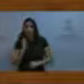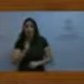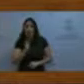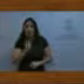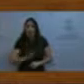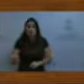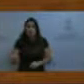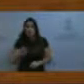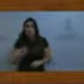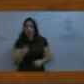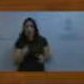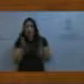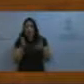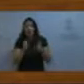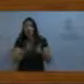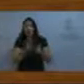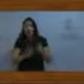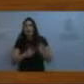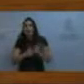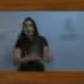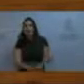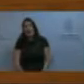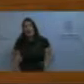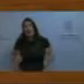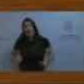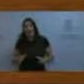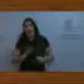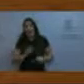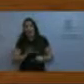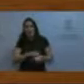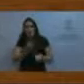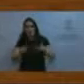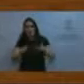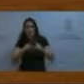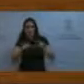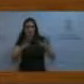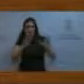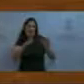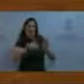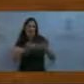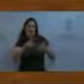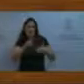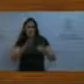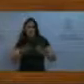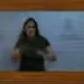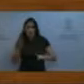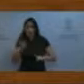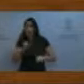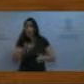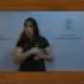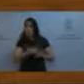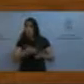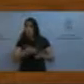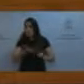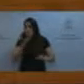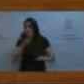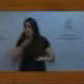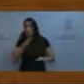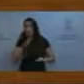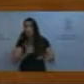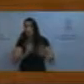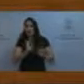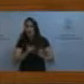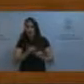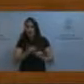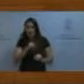originado un coste para los asturianos de 9 millones de euros, millón y pico de ellos en intereses. Y además esta fue la